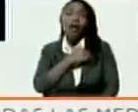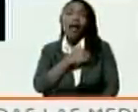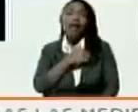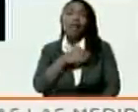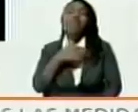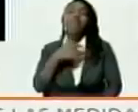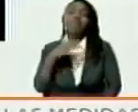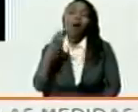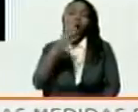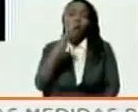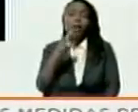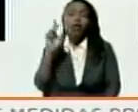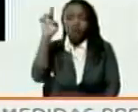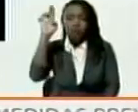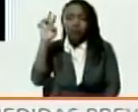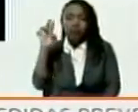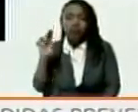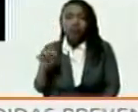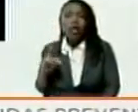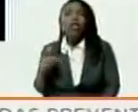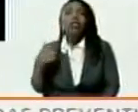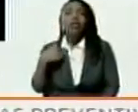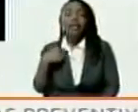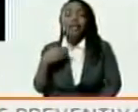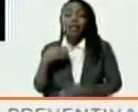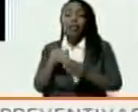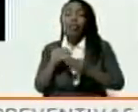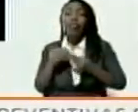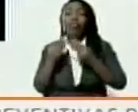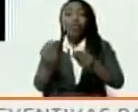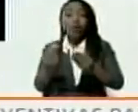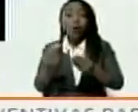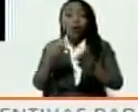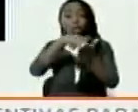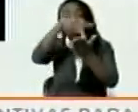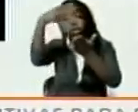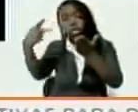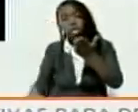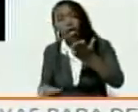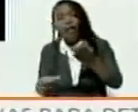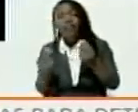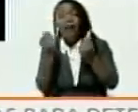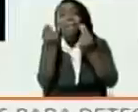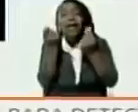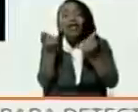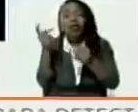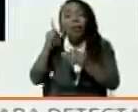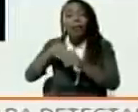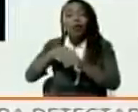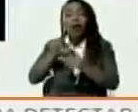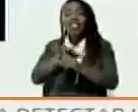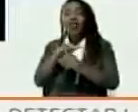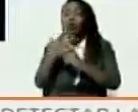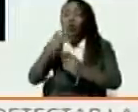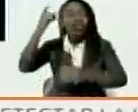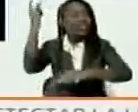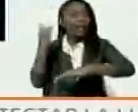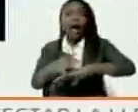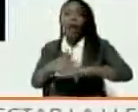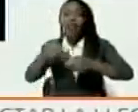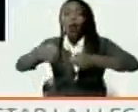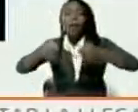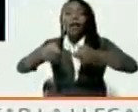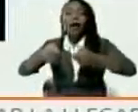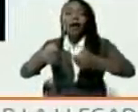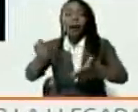días, desde el domingo pasado, en que se dio el desplome de los precios petroleros y la situación grave de los mercados y las